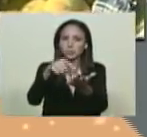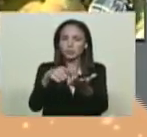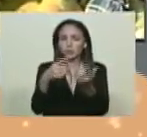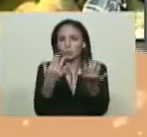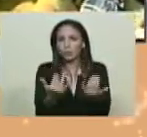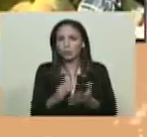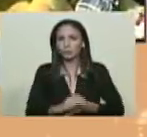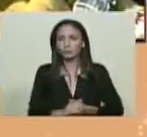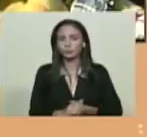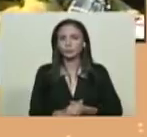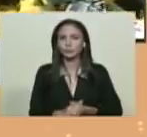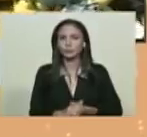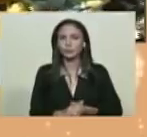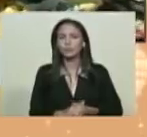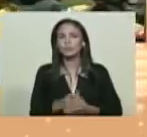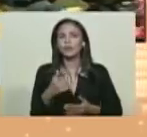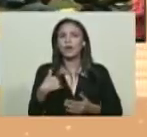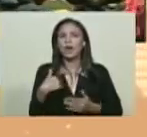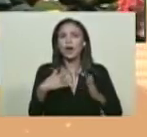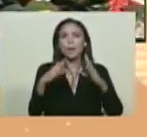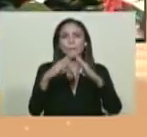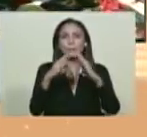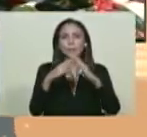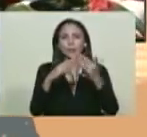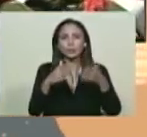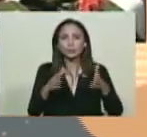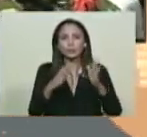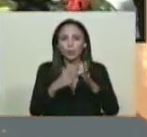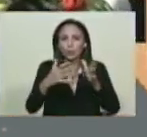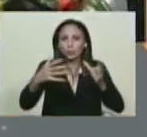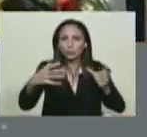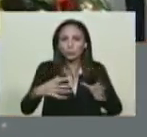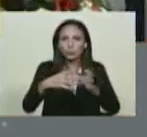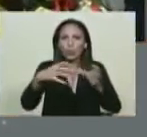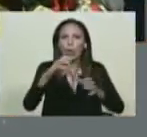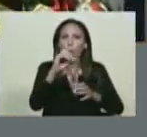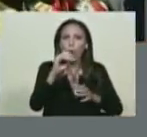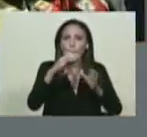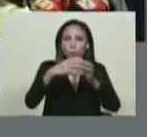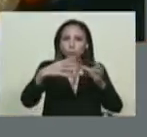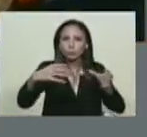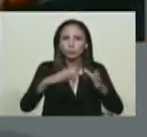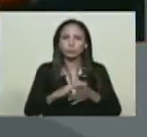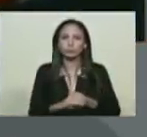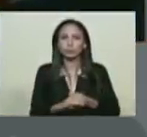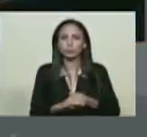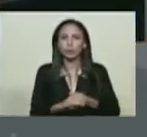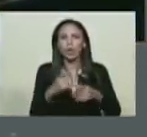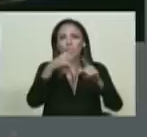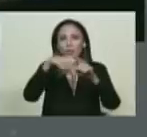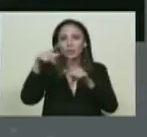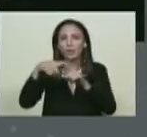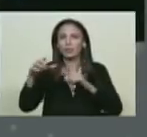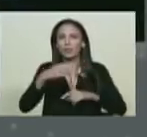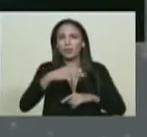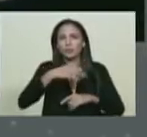En estos días nos dio una mata de ocumo un bichoraco gigantesco, melón,